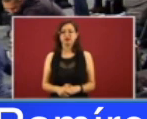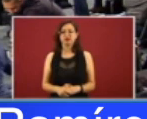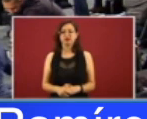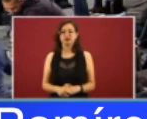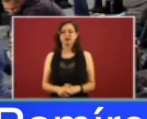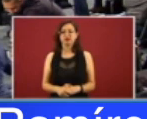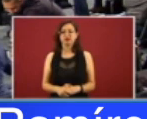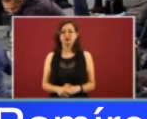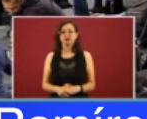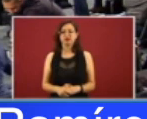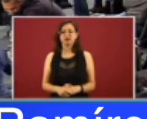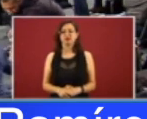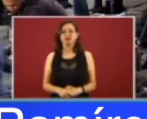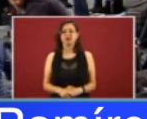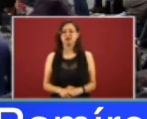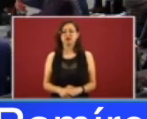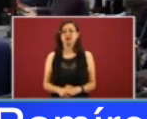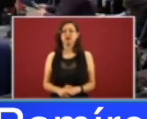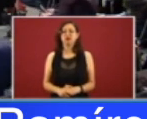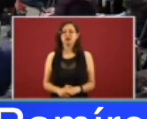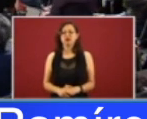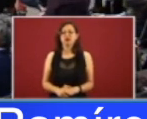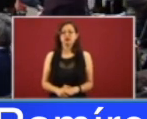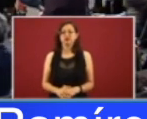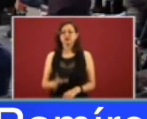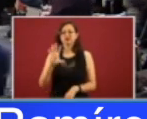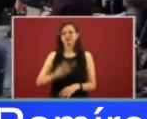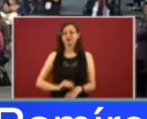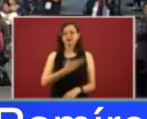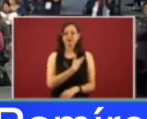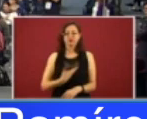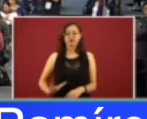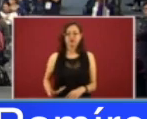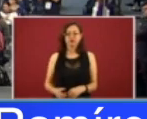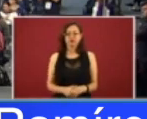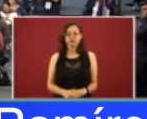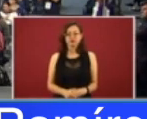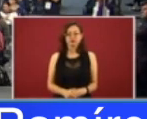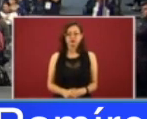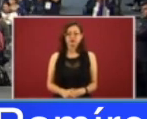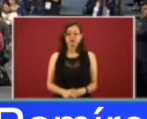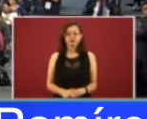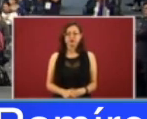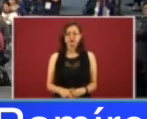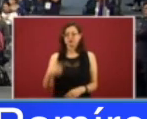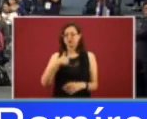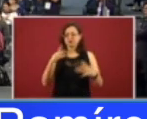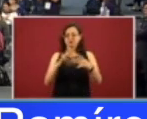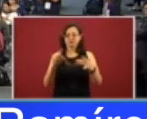Pues aquí les tenemos el video. Con su permiso, señor presidente. Bueno, déjame ser